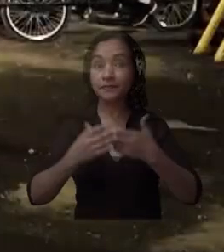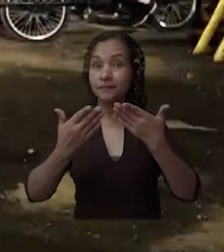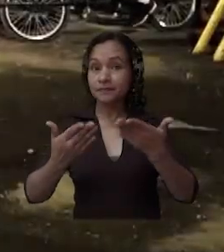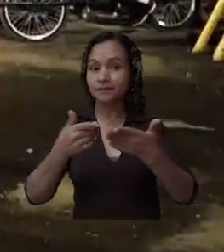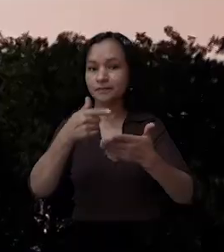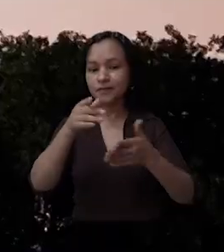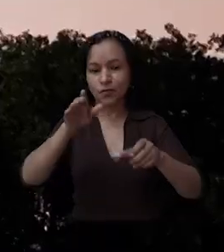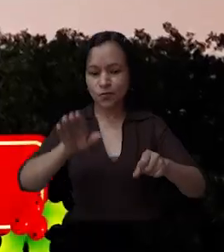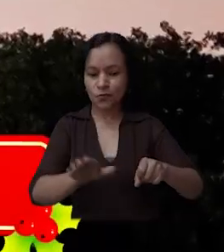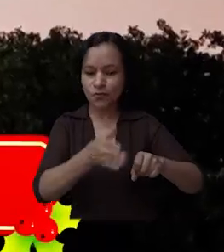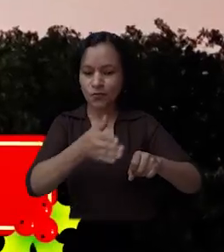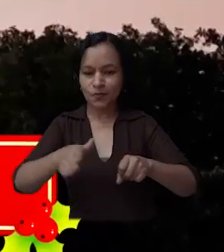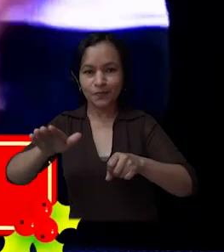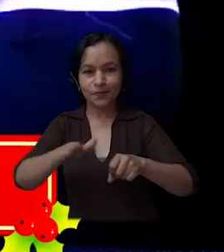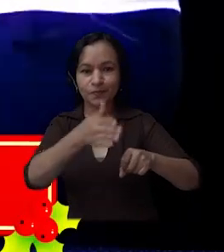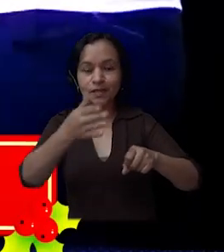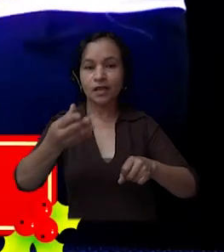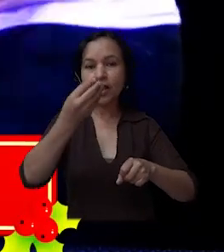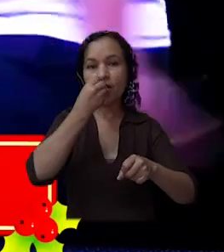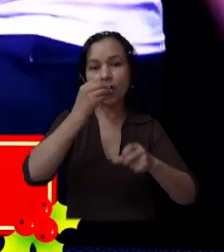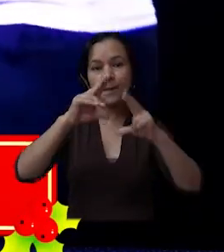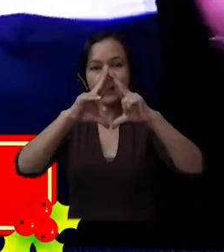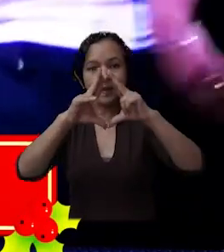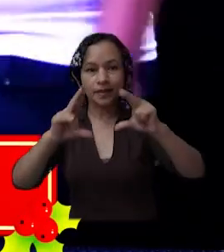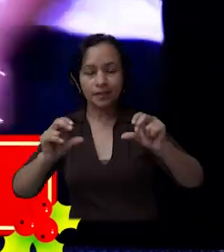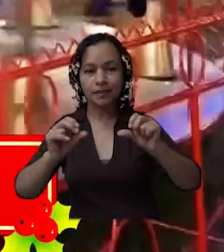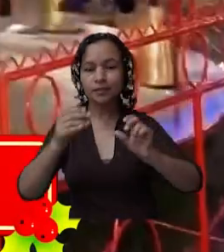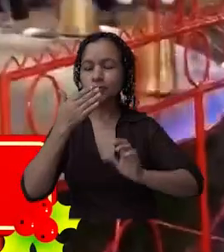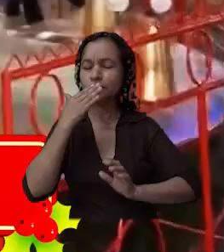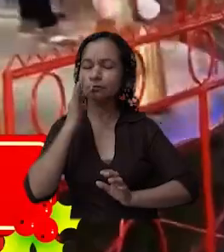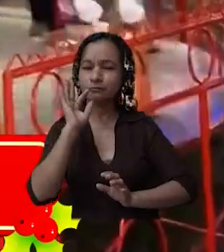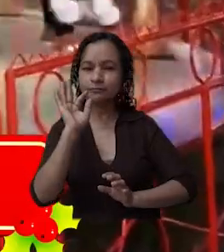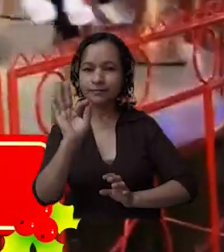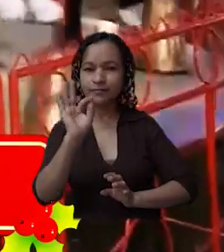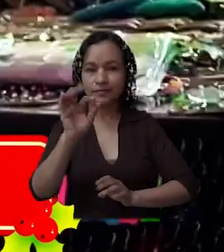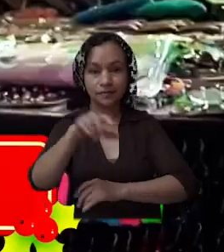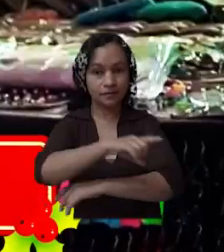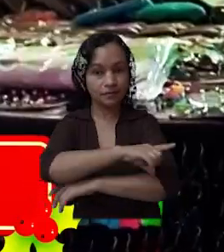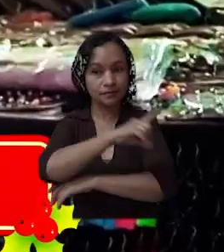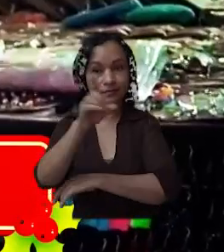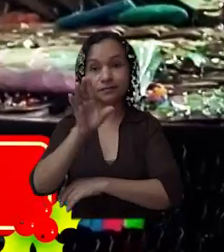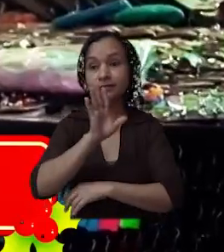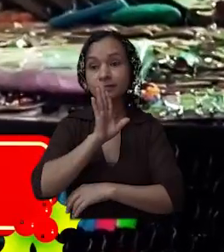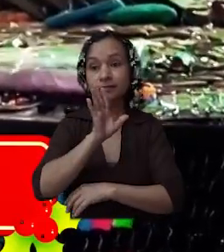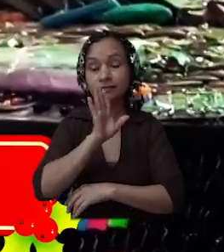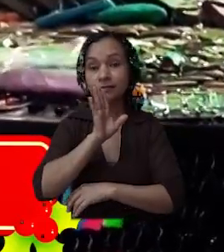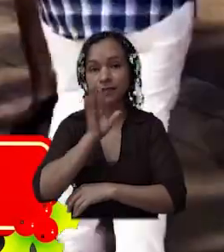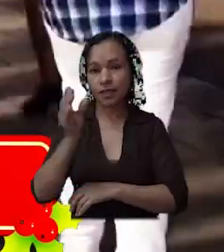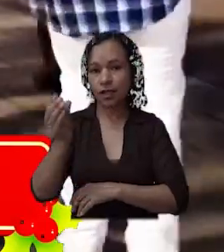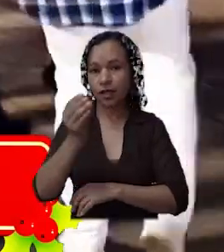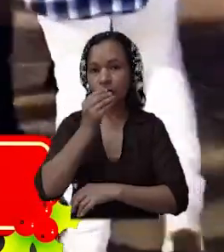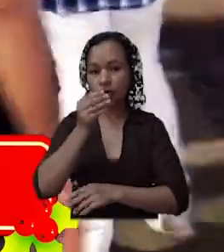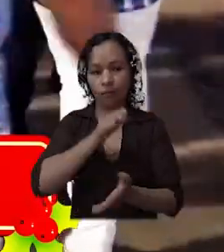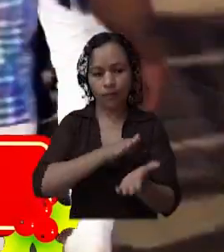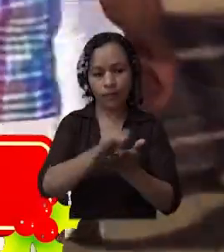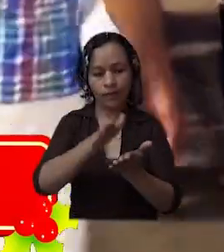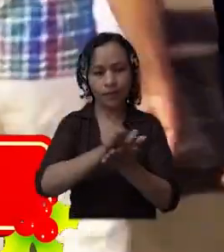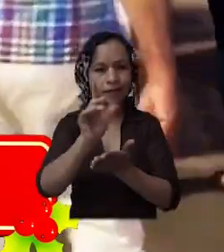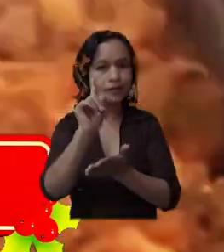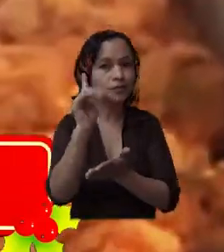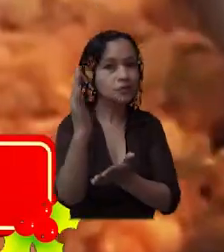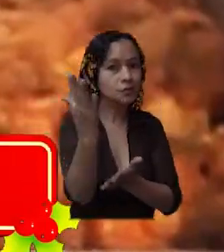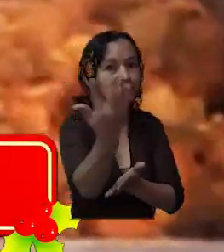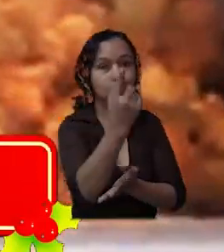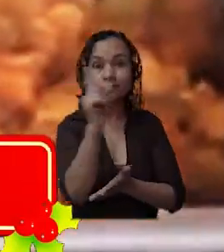Cuando de cocinar se trata, la comida nicaragüense es muy versátil. Pero hoy no nos referiremos a una fritanga que nos identifica a todos.